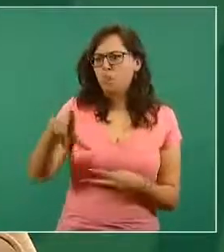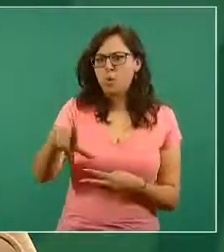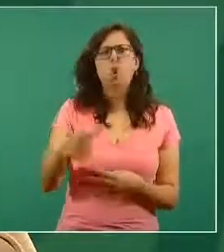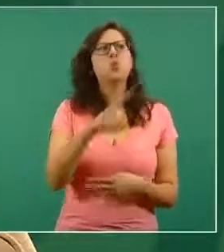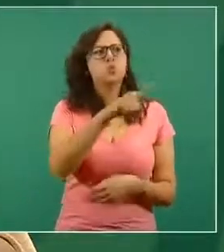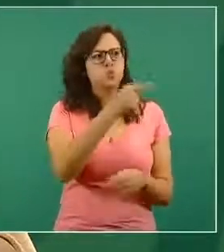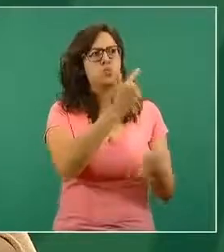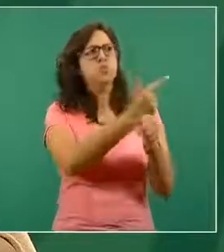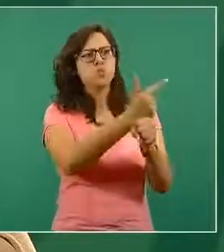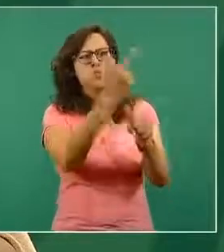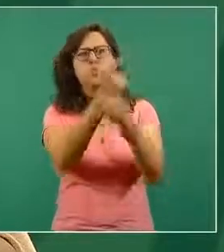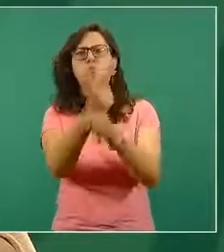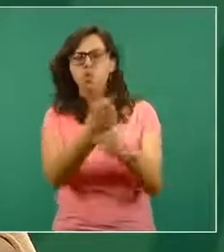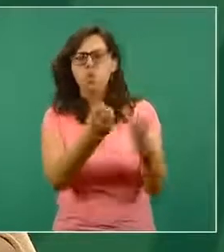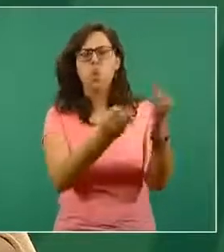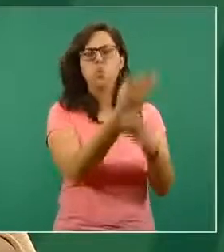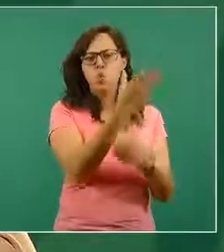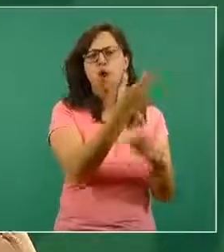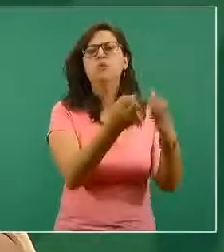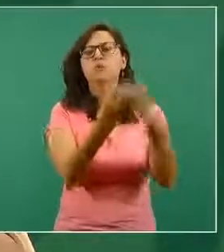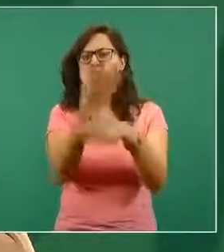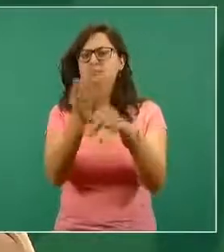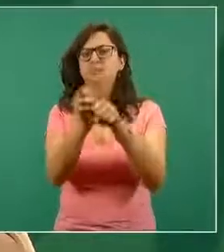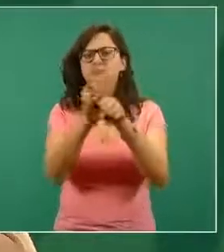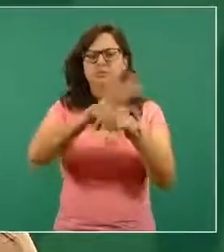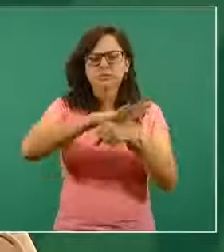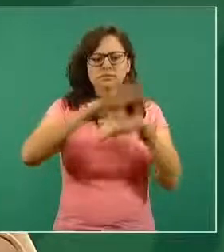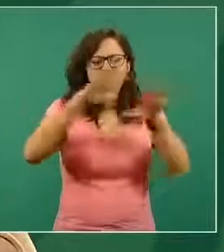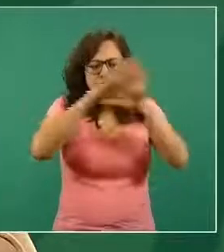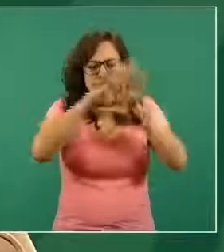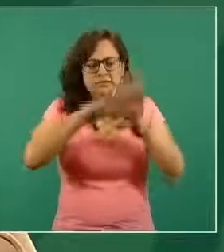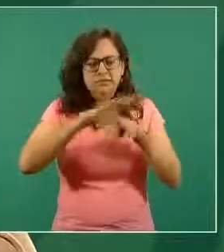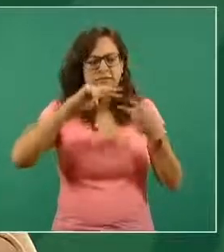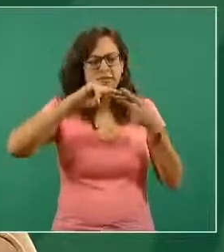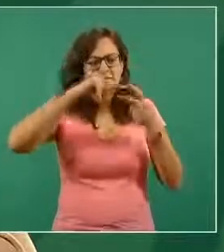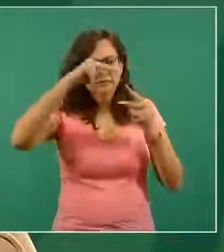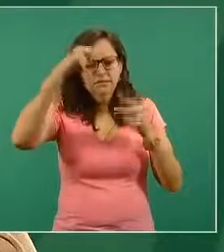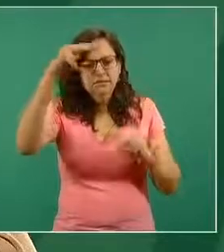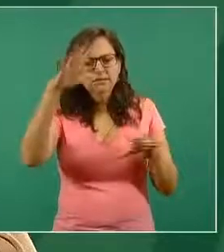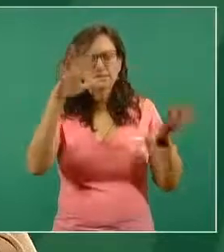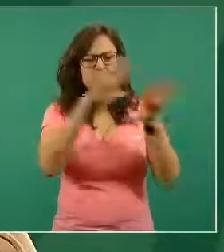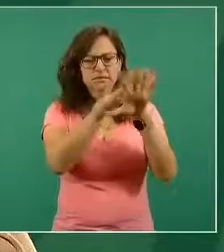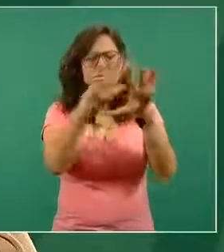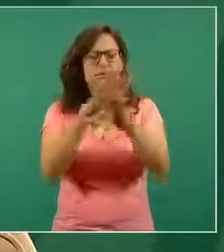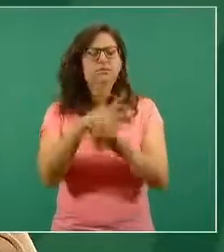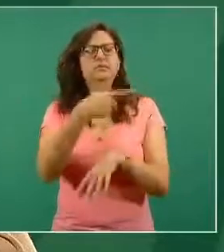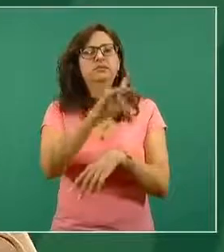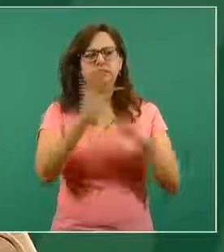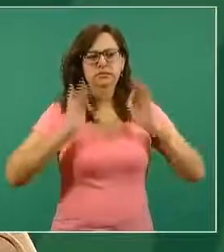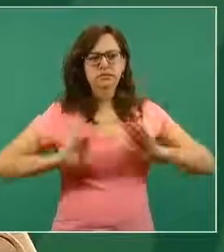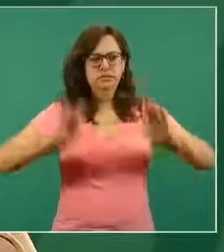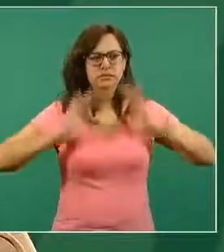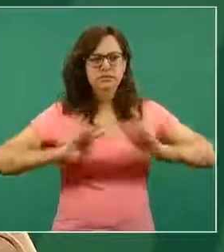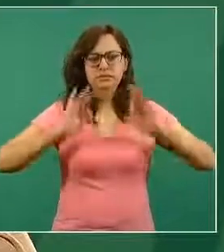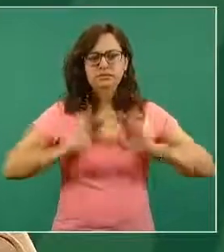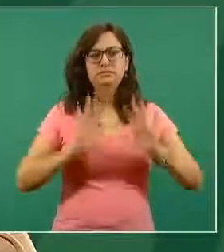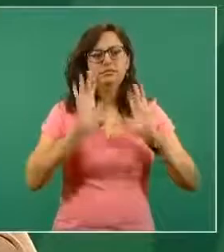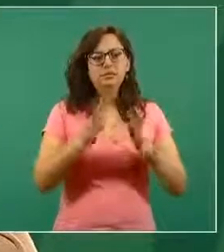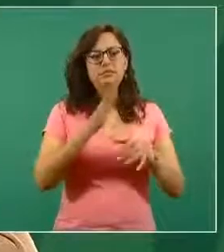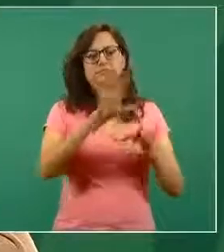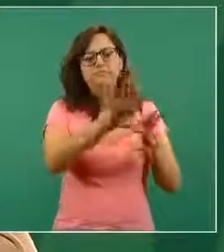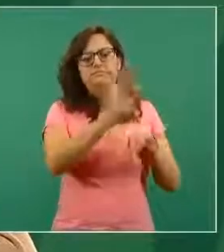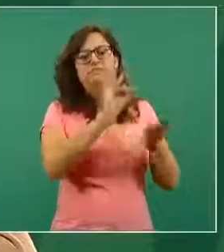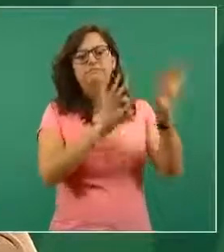la identificación de estas nuevas variantes, estas muestras obviamente llegan hacia nuestra Dirección General de Epidemiología, es